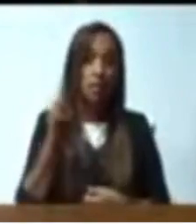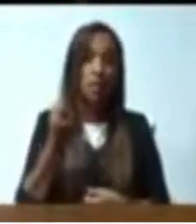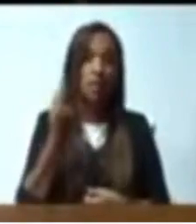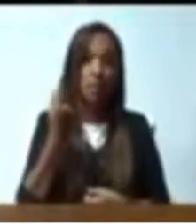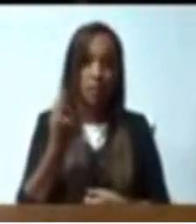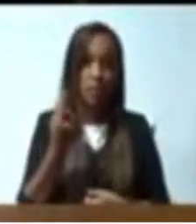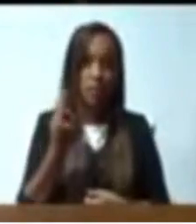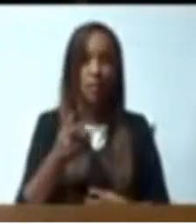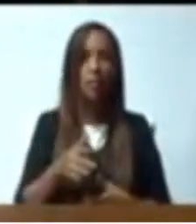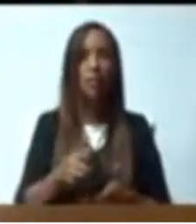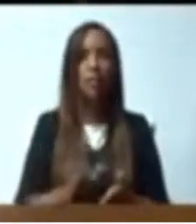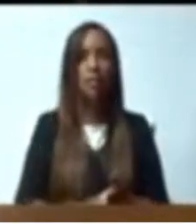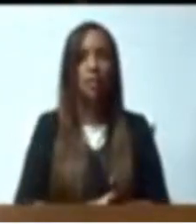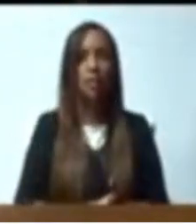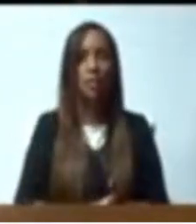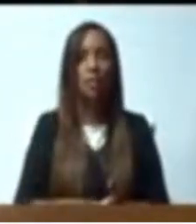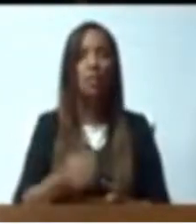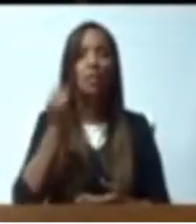ser senador.